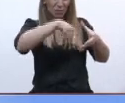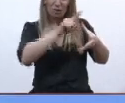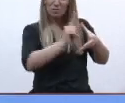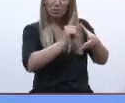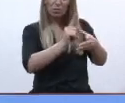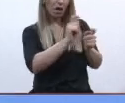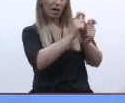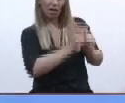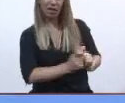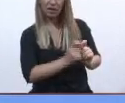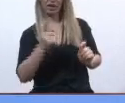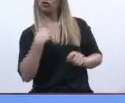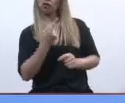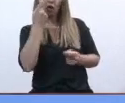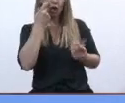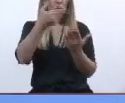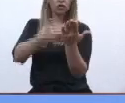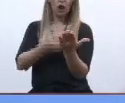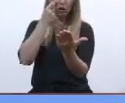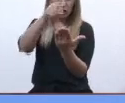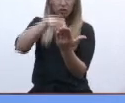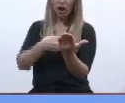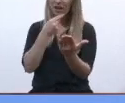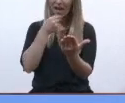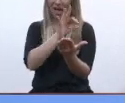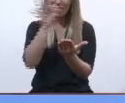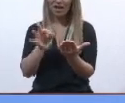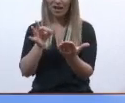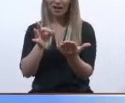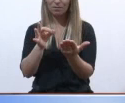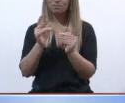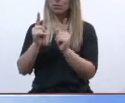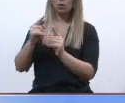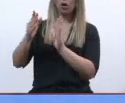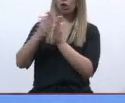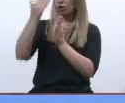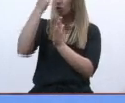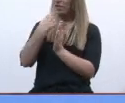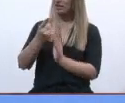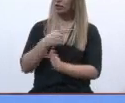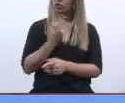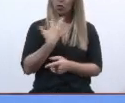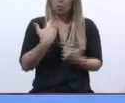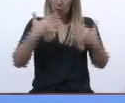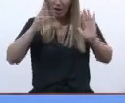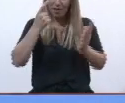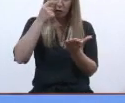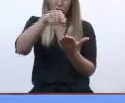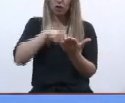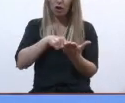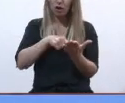vamos a actuar como Cámara Revisora, como bien plantea nuestra Constitución. Tampoco este proyecto, presidente,